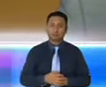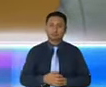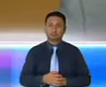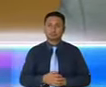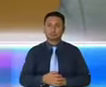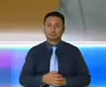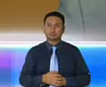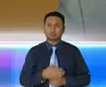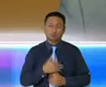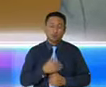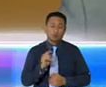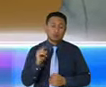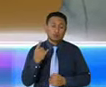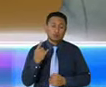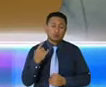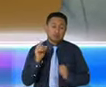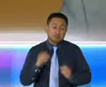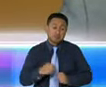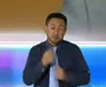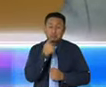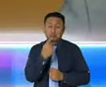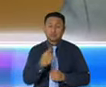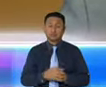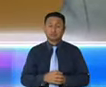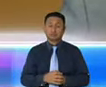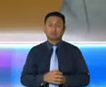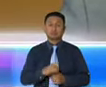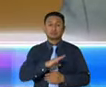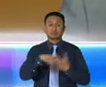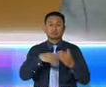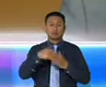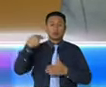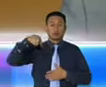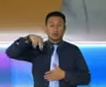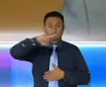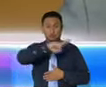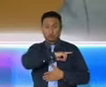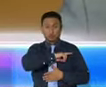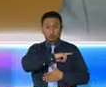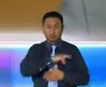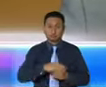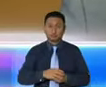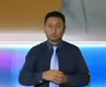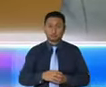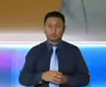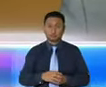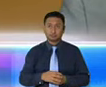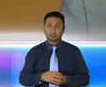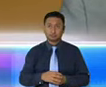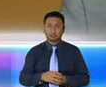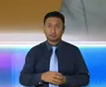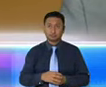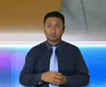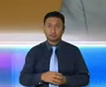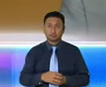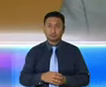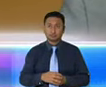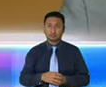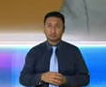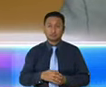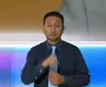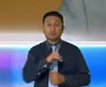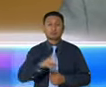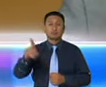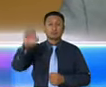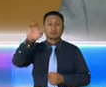Y yo solamente puedo expresarles que nosotros, a mi regreso, nuestro regreso a Europa,